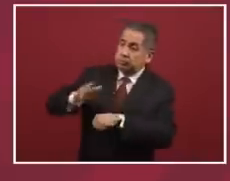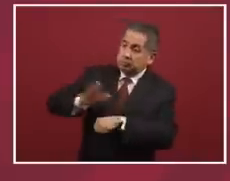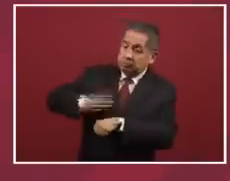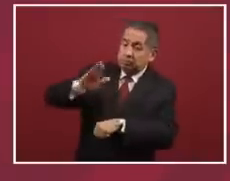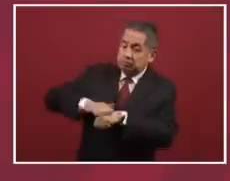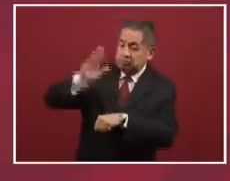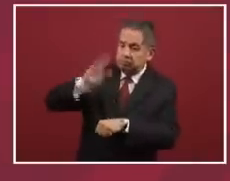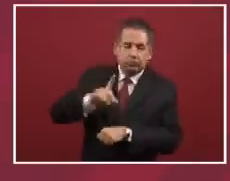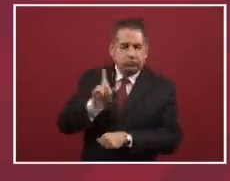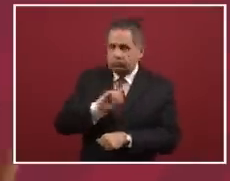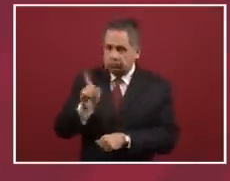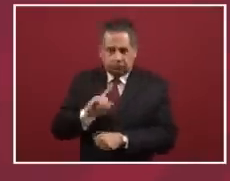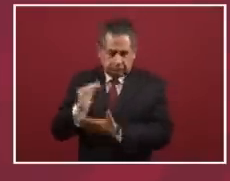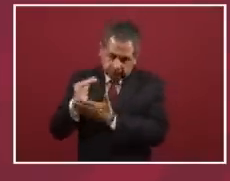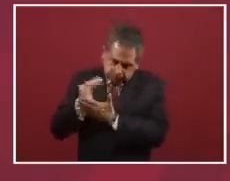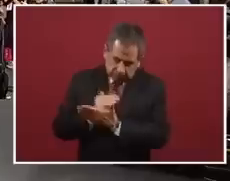país.